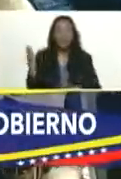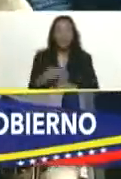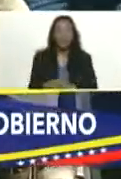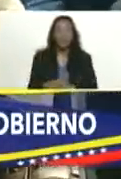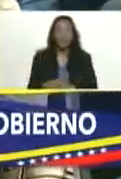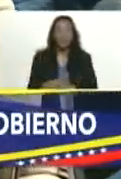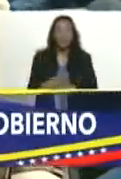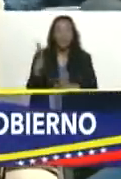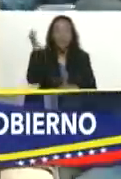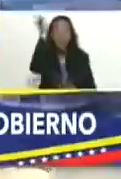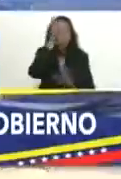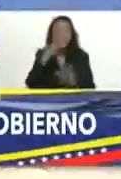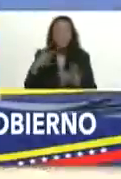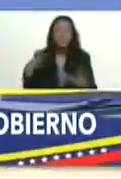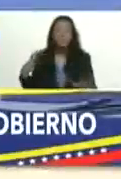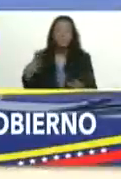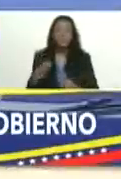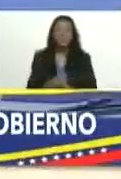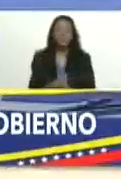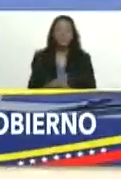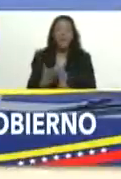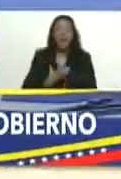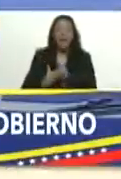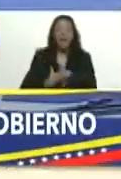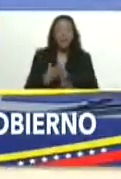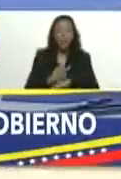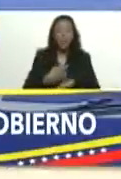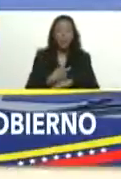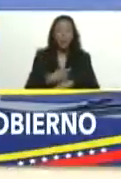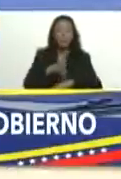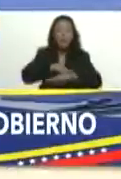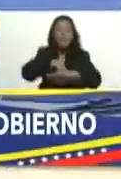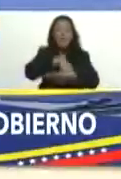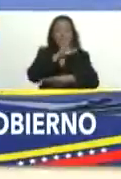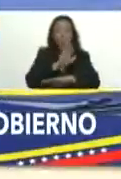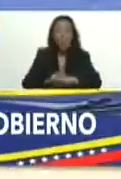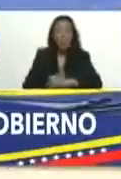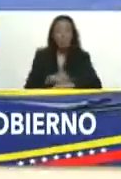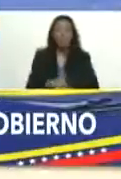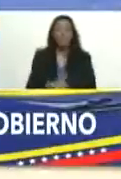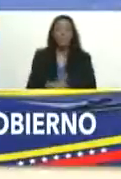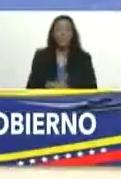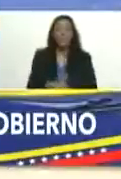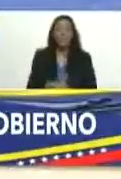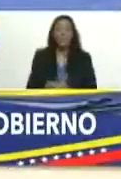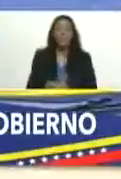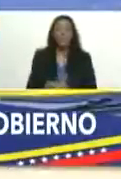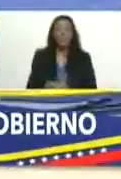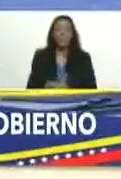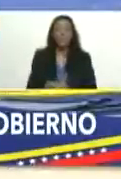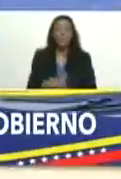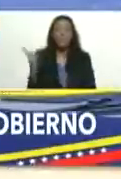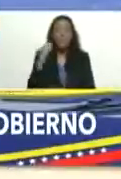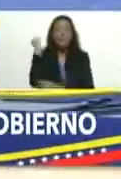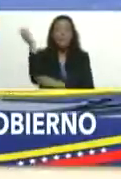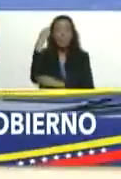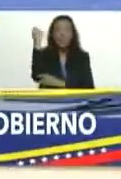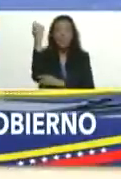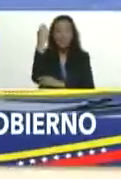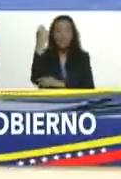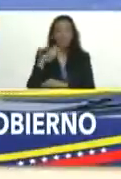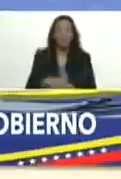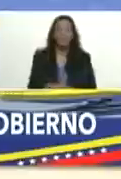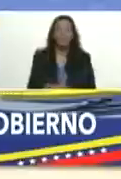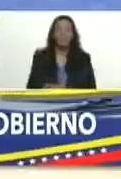estado Amazonas, alcaldesa de Barcelona, de San Fernando de Apure,